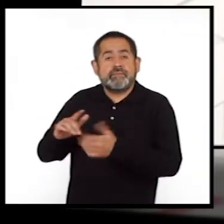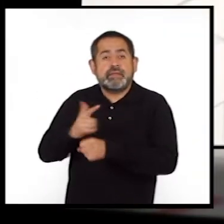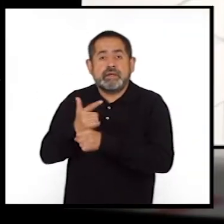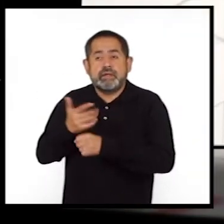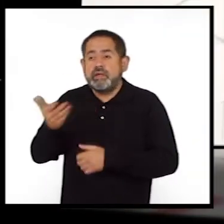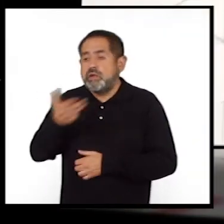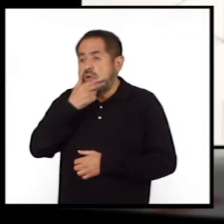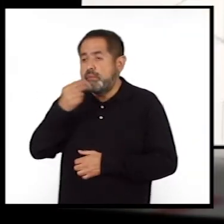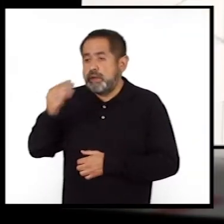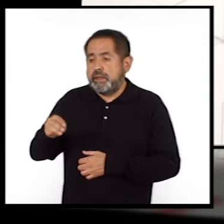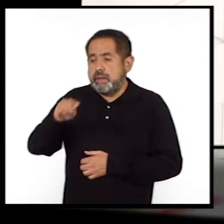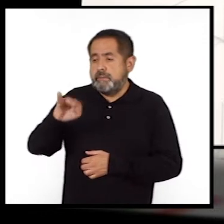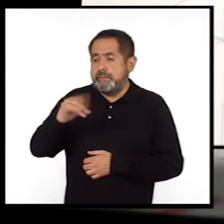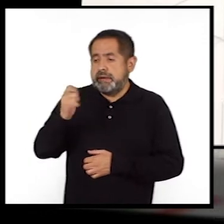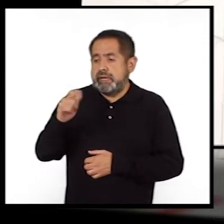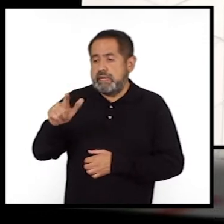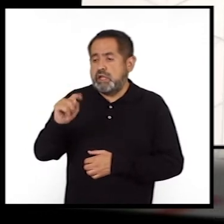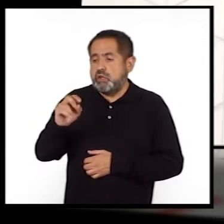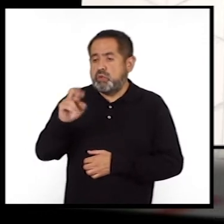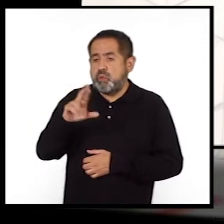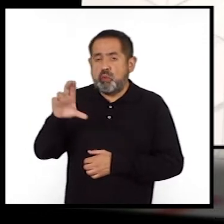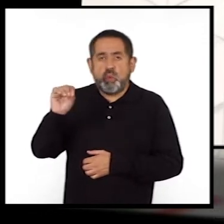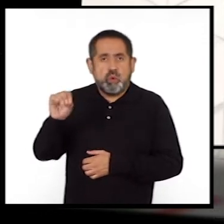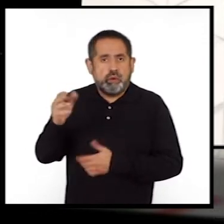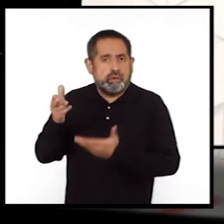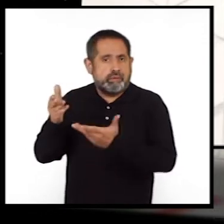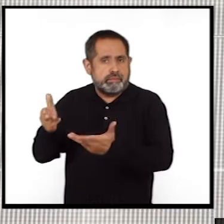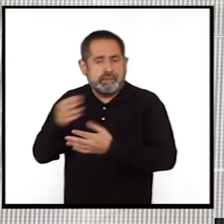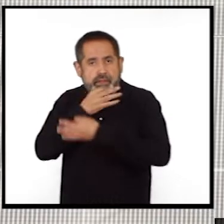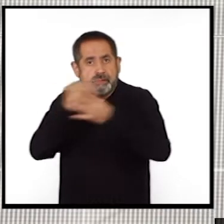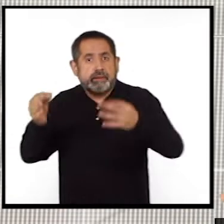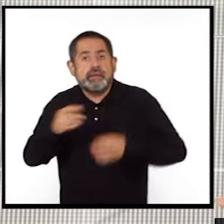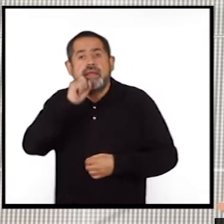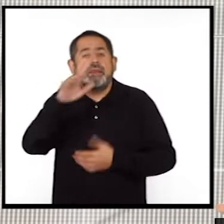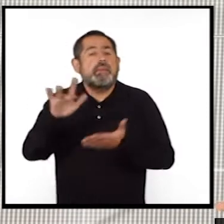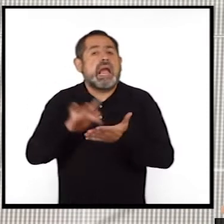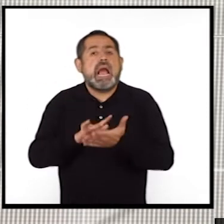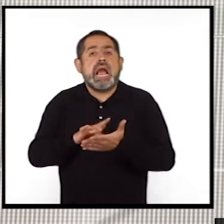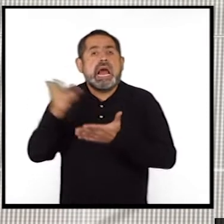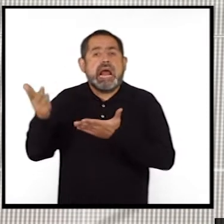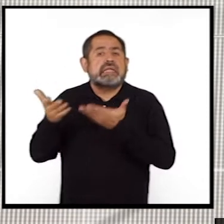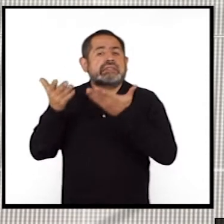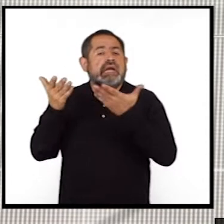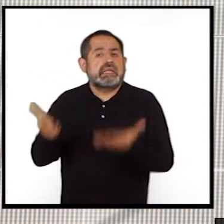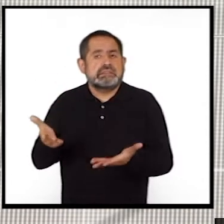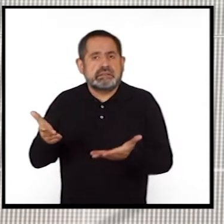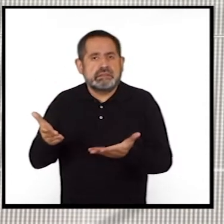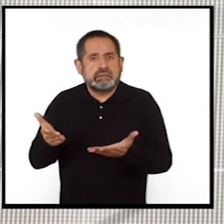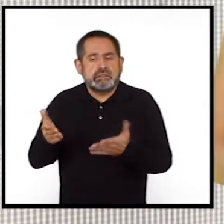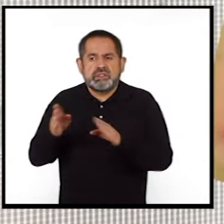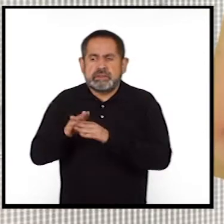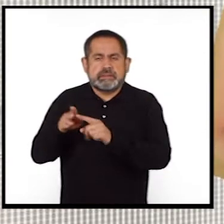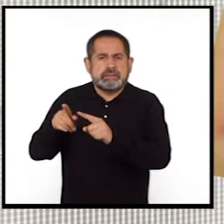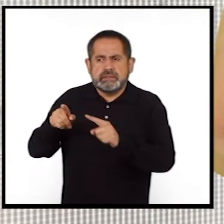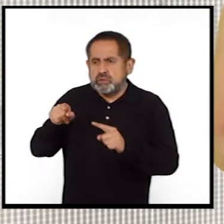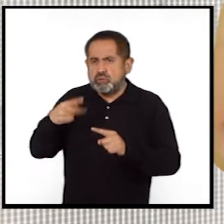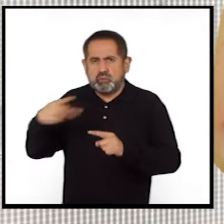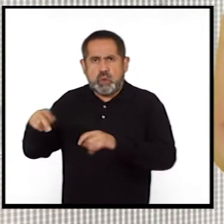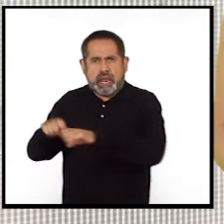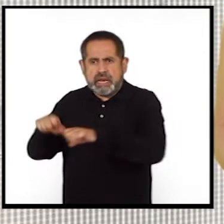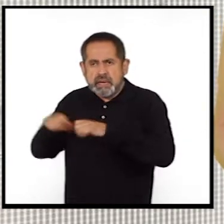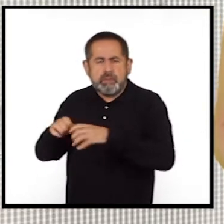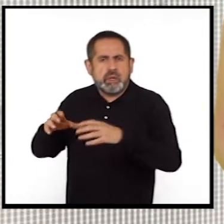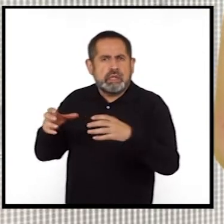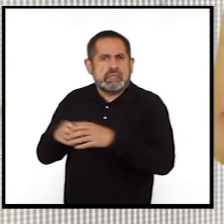Gracias al licenciado Miguel Torruco por tan importante mensaje. Y le agradecemos también por todo el apoyo y esfuerzo que junto